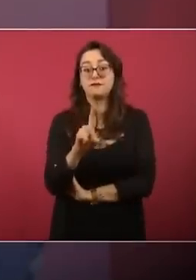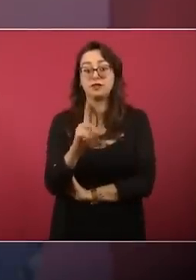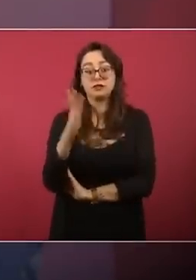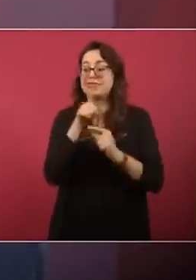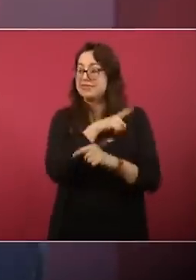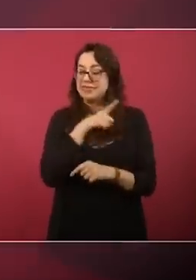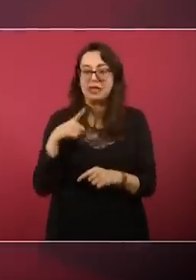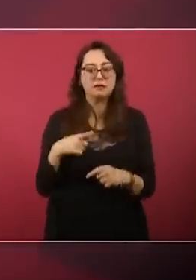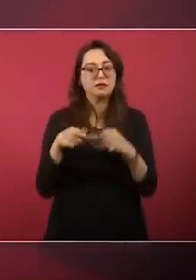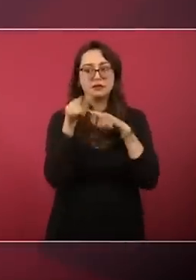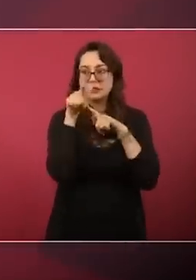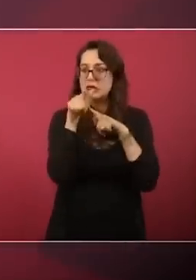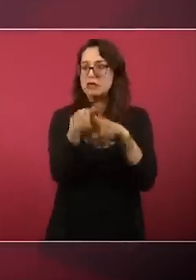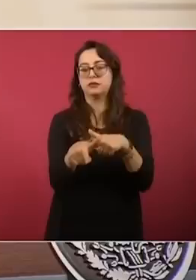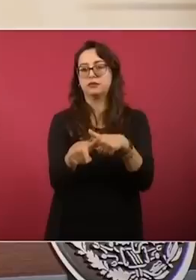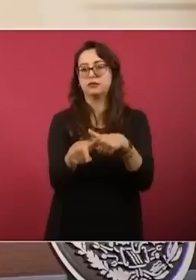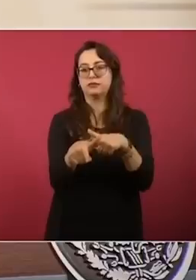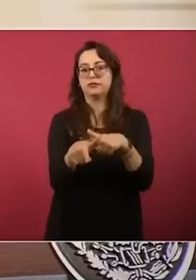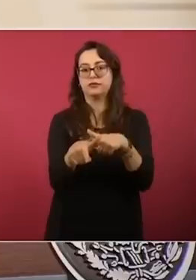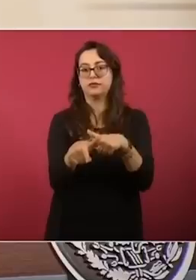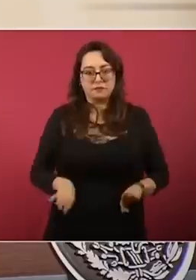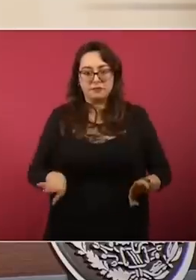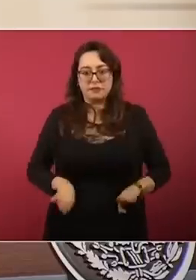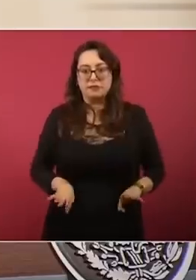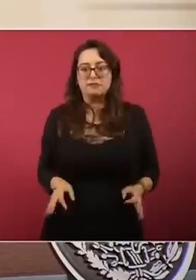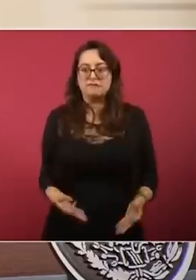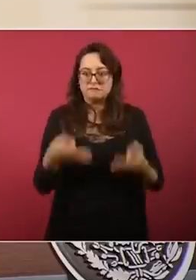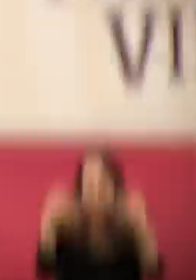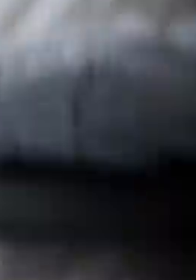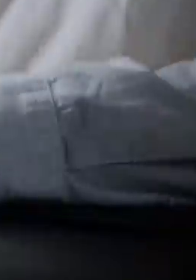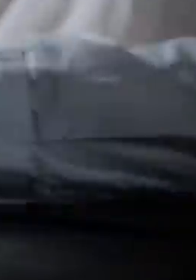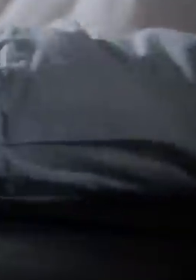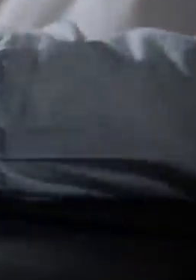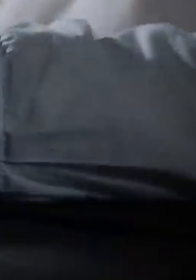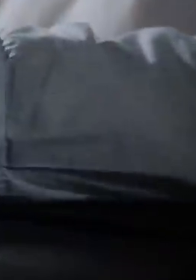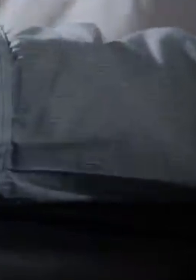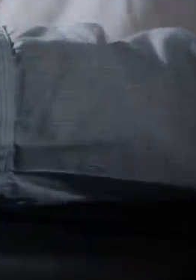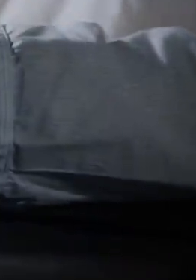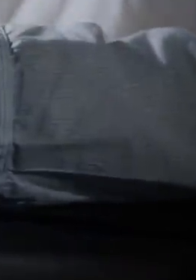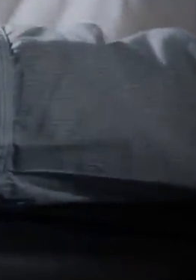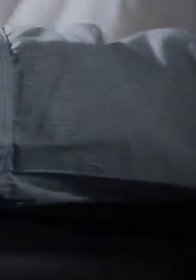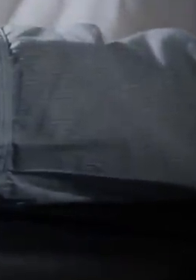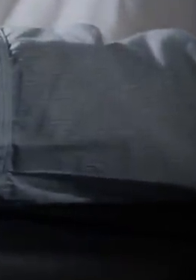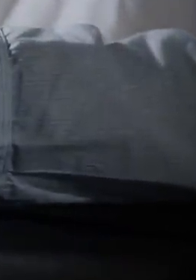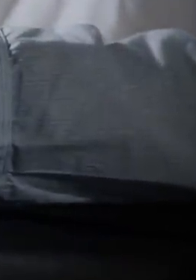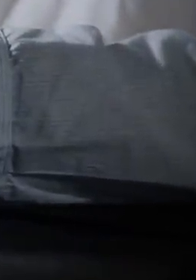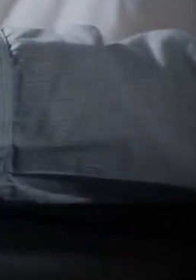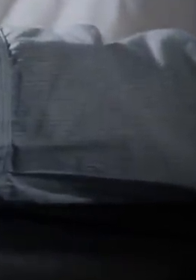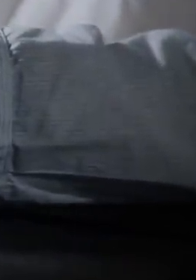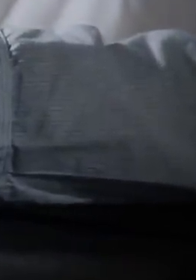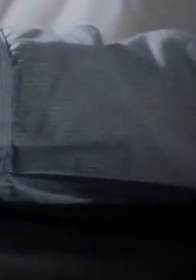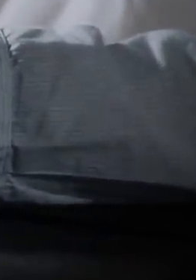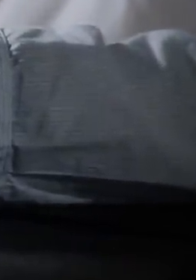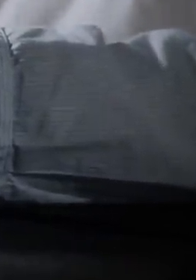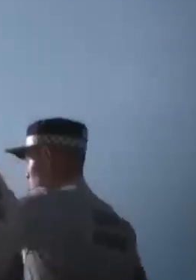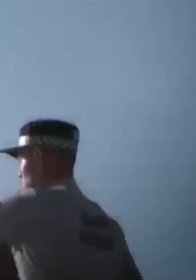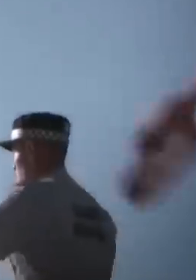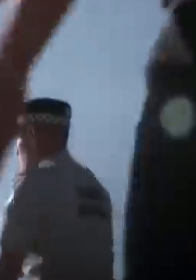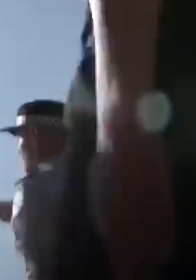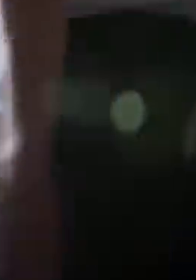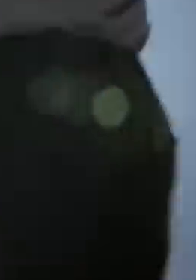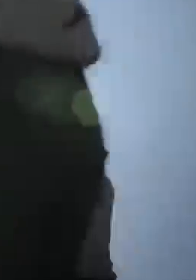comandante de la guardia nacional por su buen desempeño O sea que en el papelito para cumplir con la corte